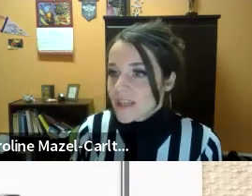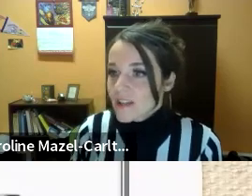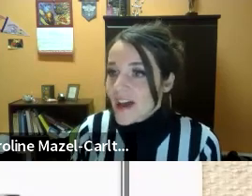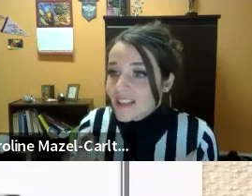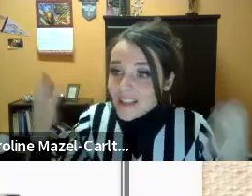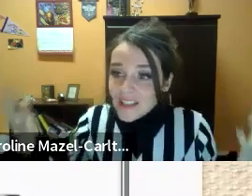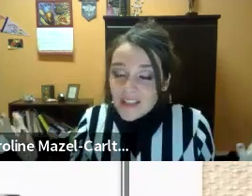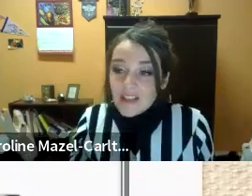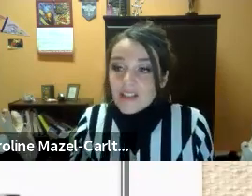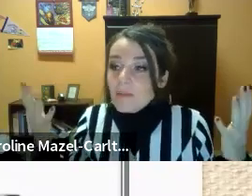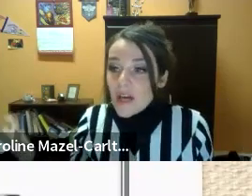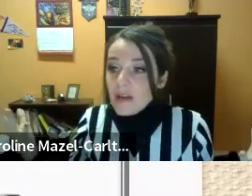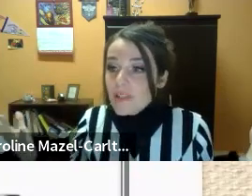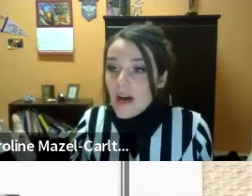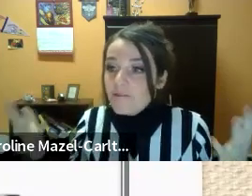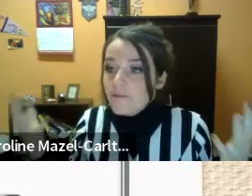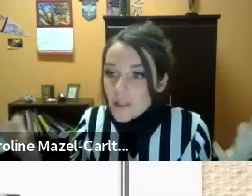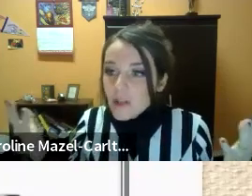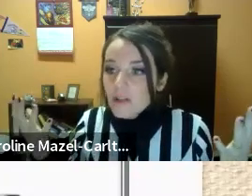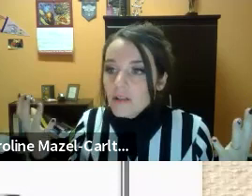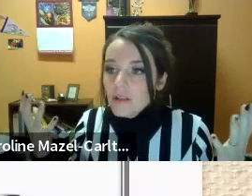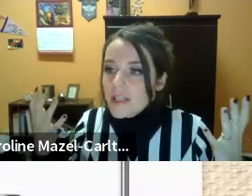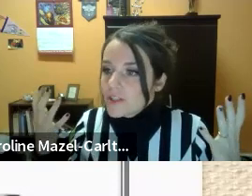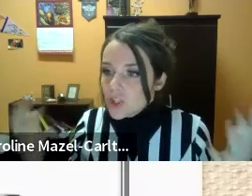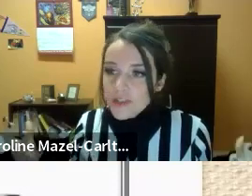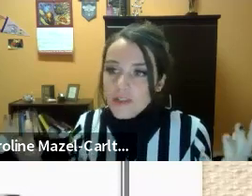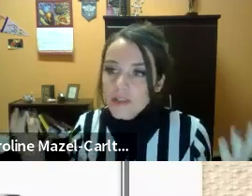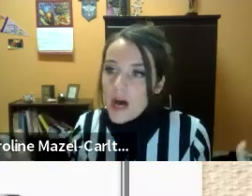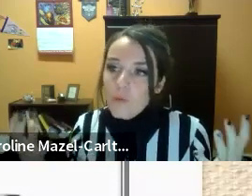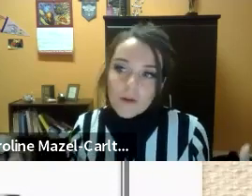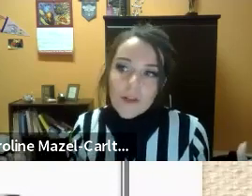tu vida y dices algo como, a veces